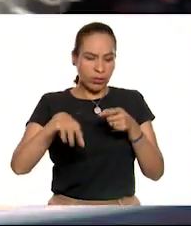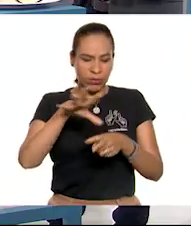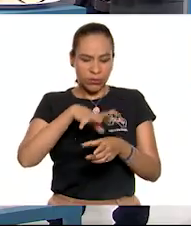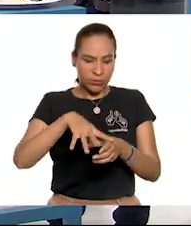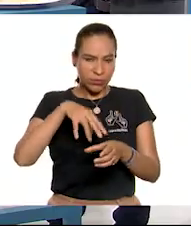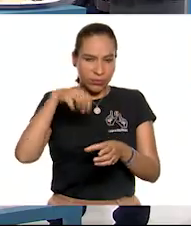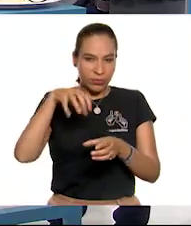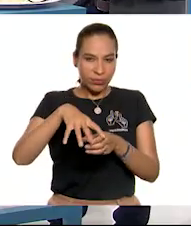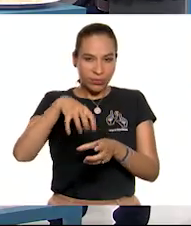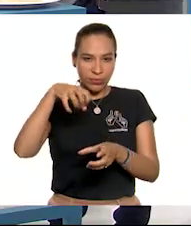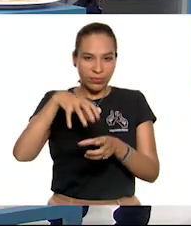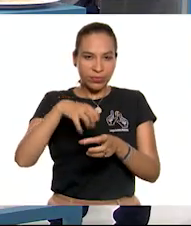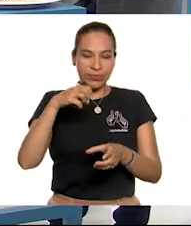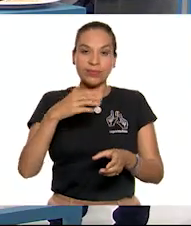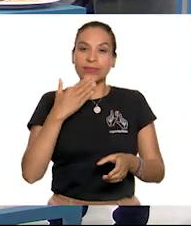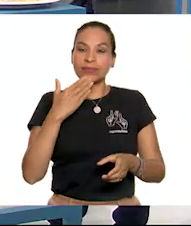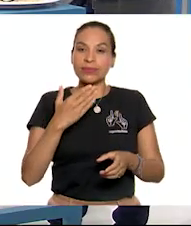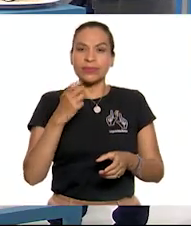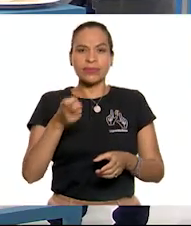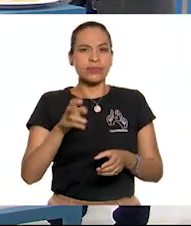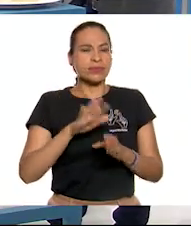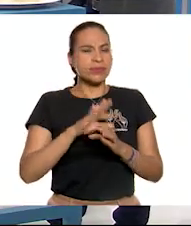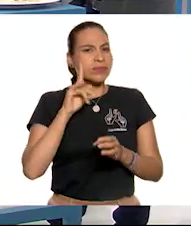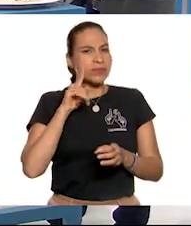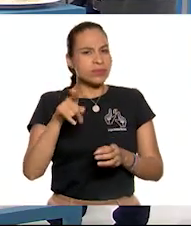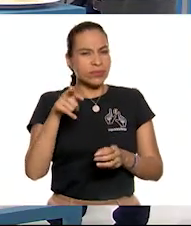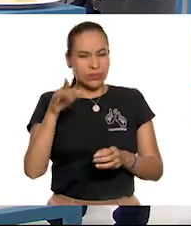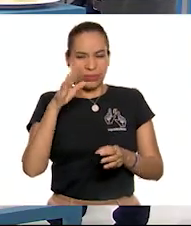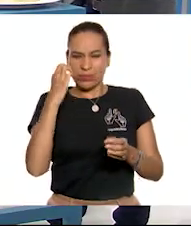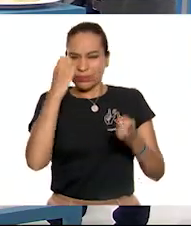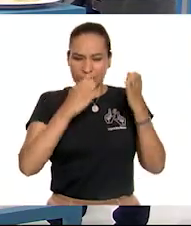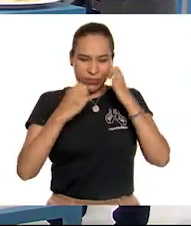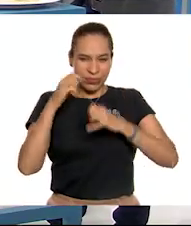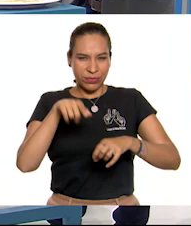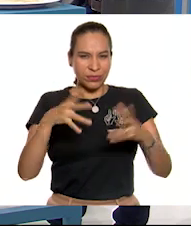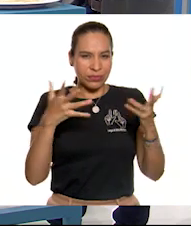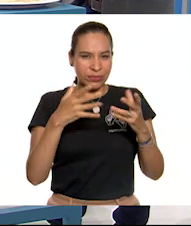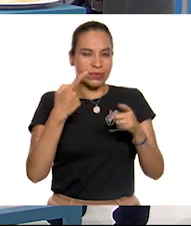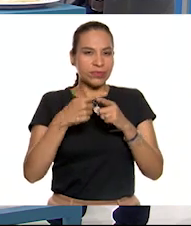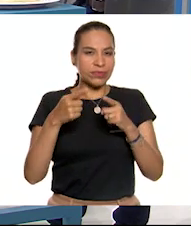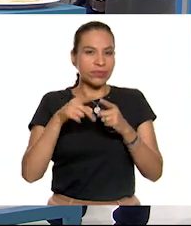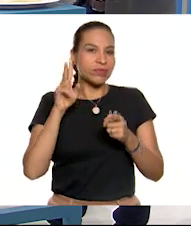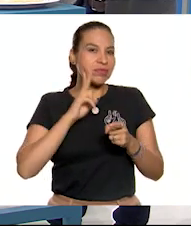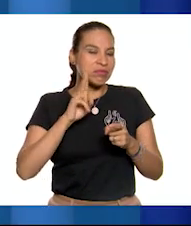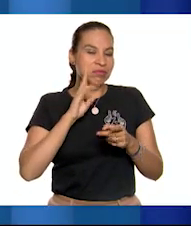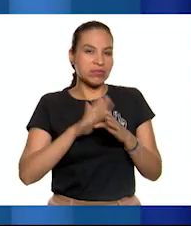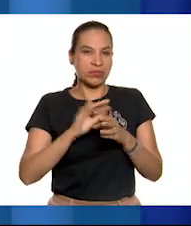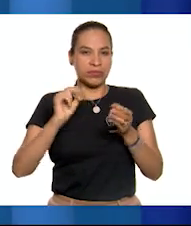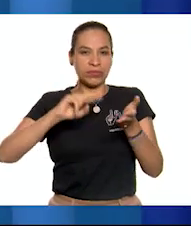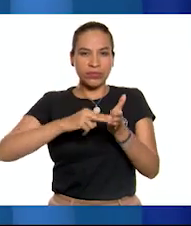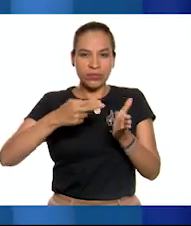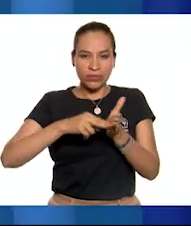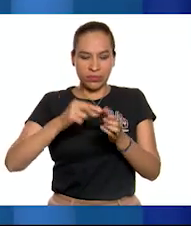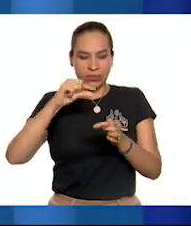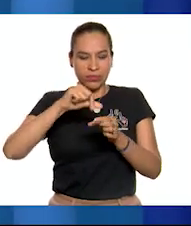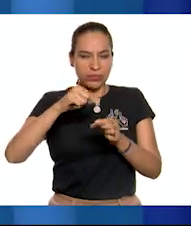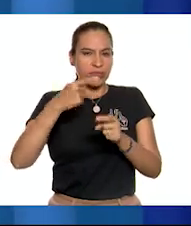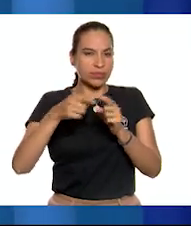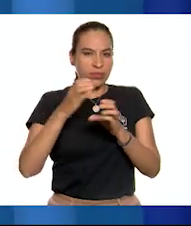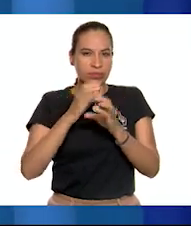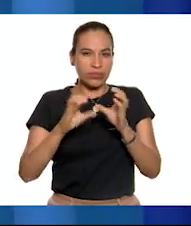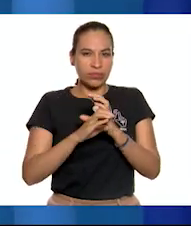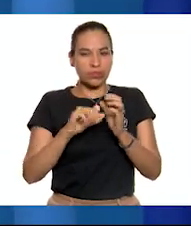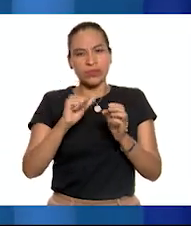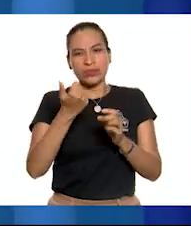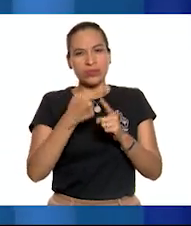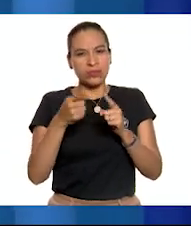esto. Así es, maestra, Juan Carlos. Este dime. Experimento también lo podemos hacer con tornillos, con rondanas o con